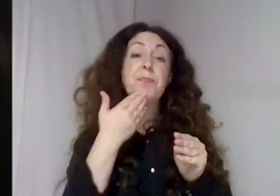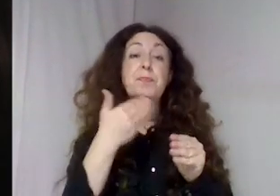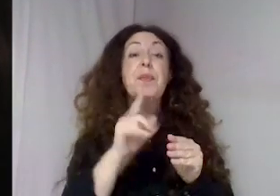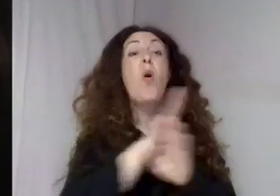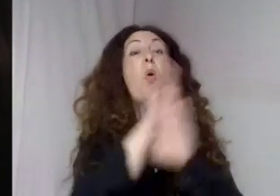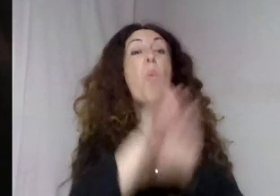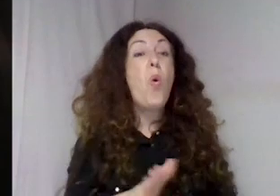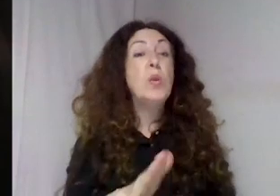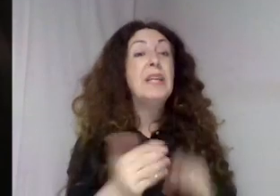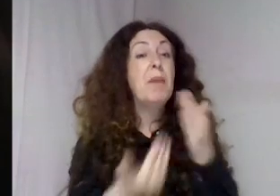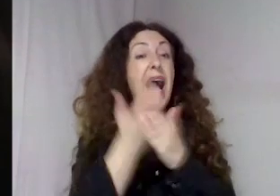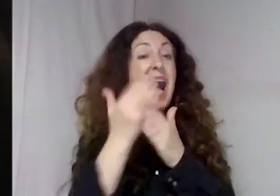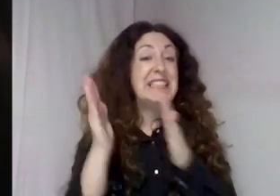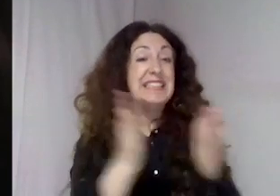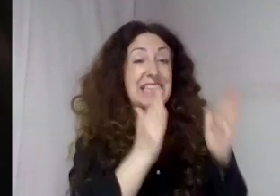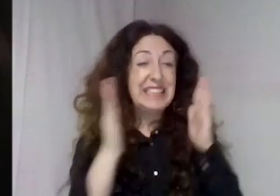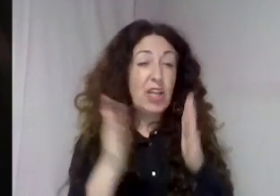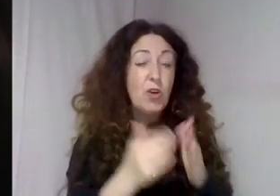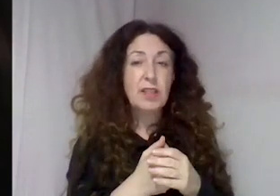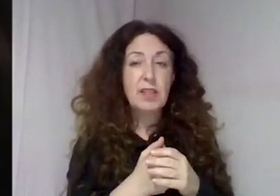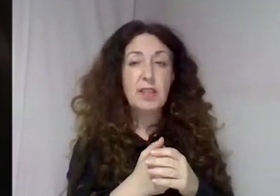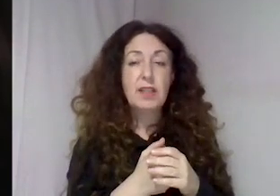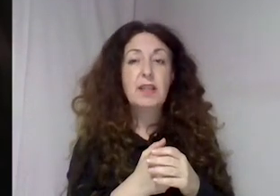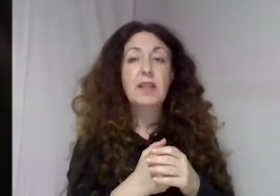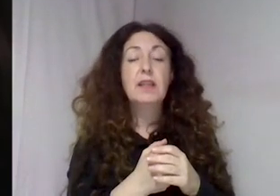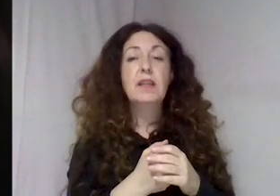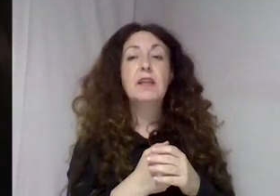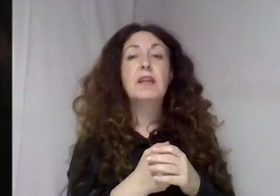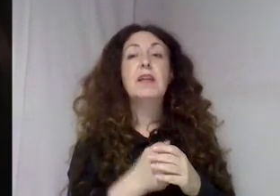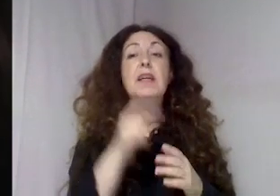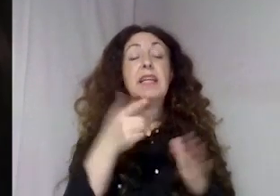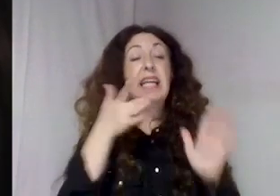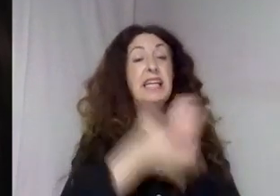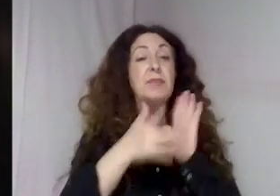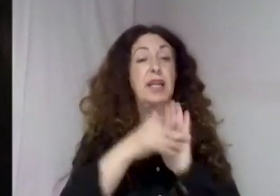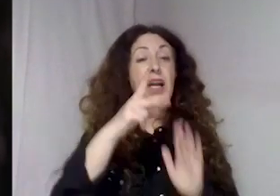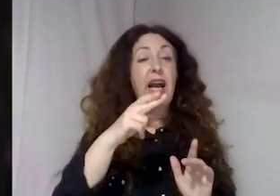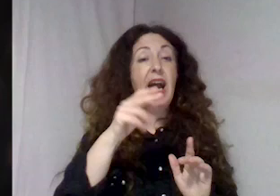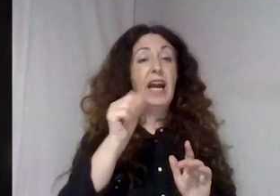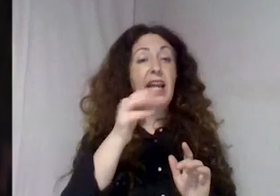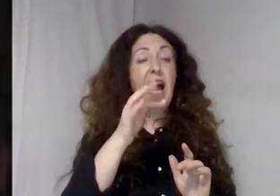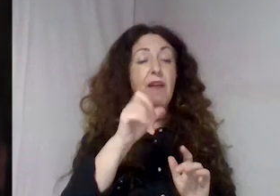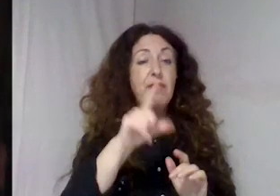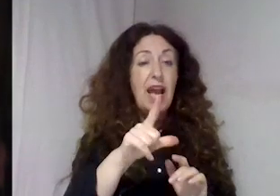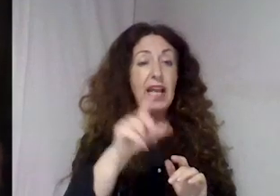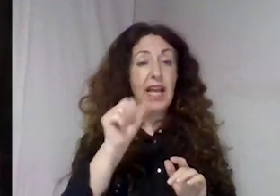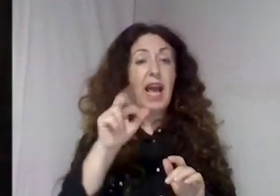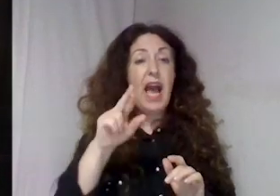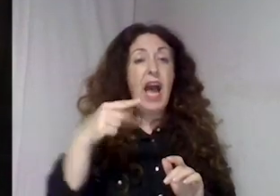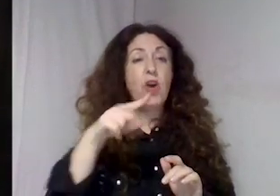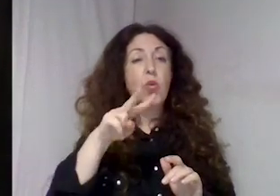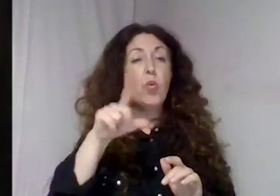decía, ¿verdad?, Platón, no es posible de manera ontológica, puesto que, en fin, la belleza necesariamente tiene que